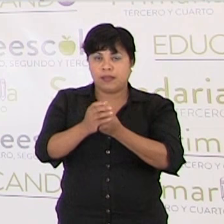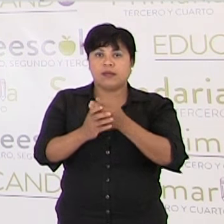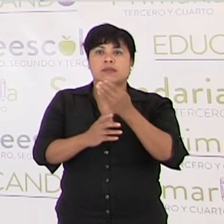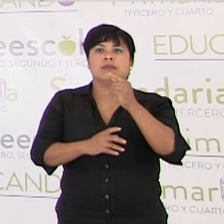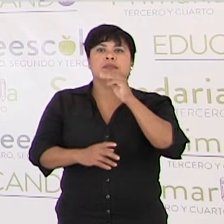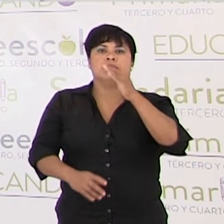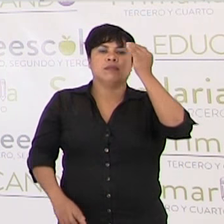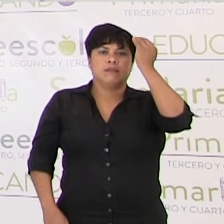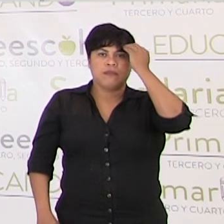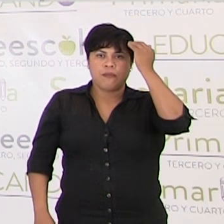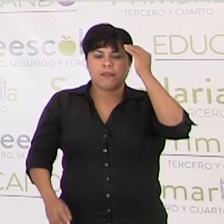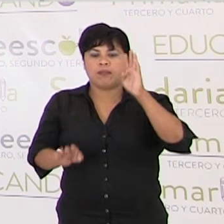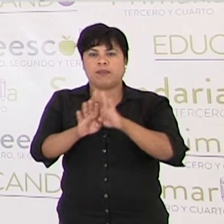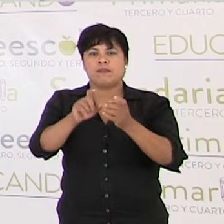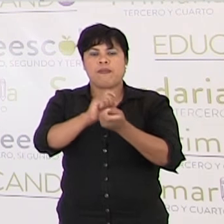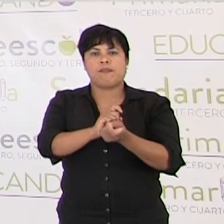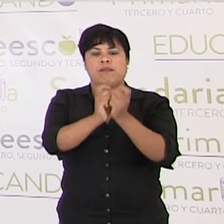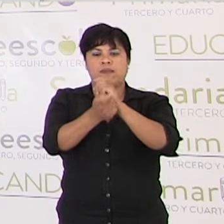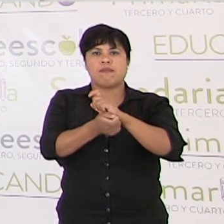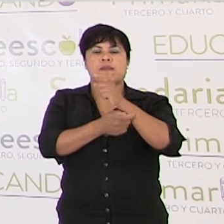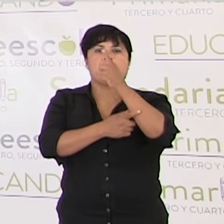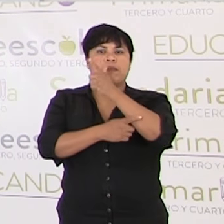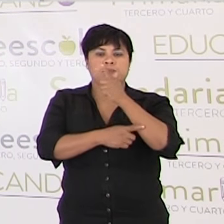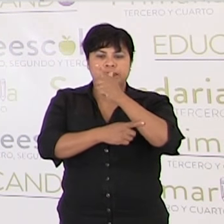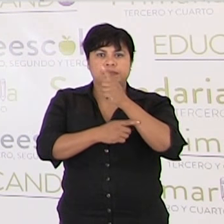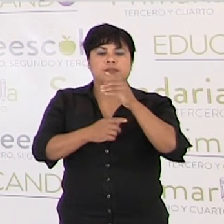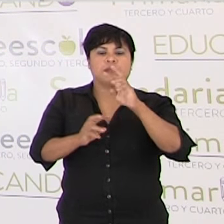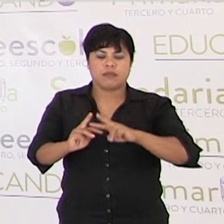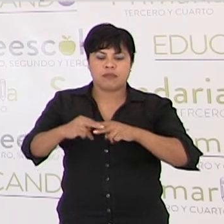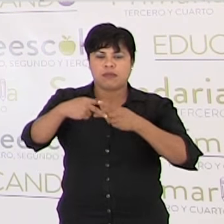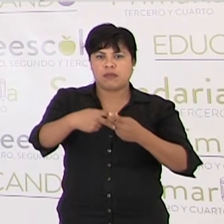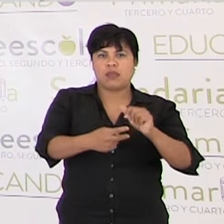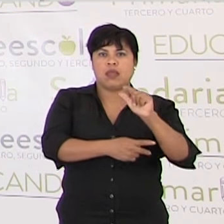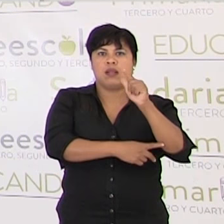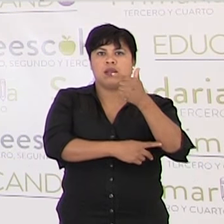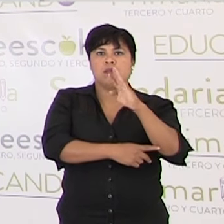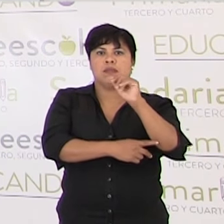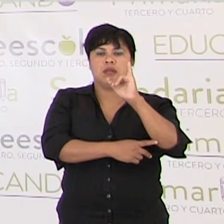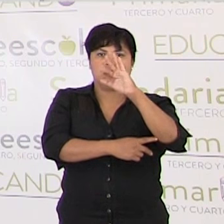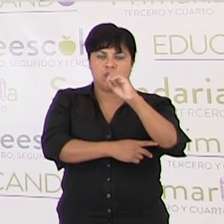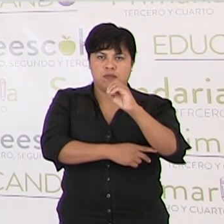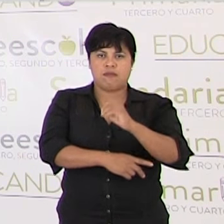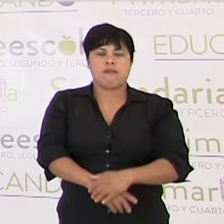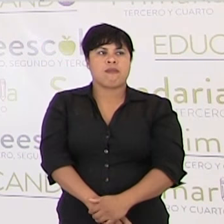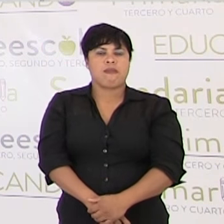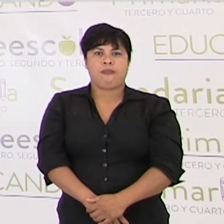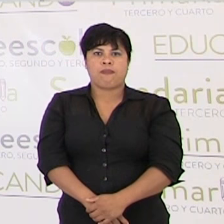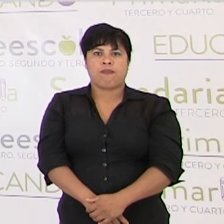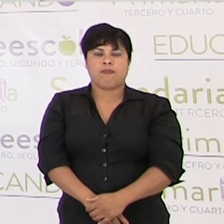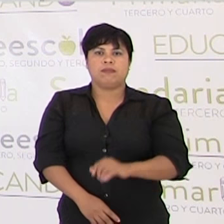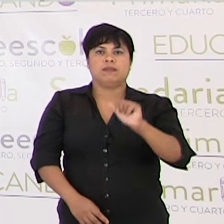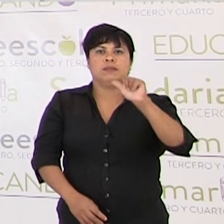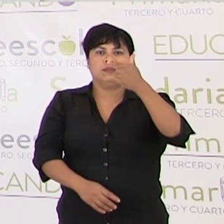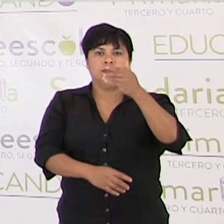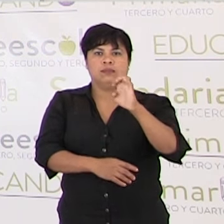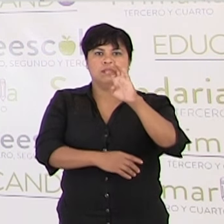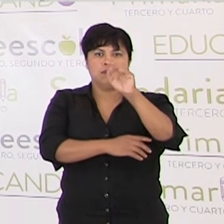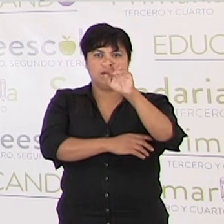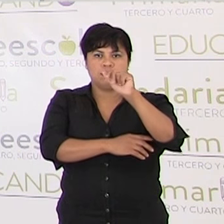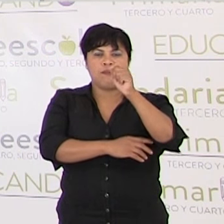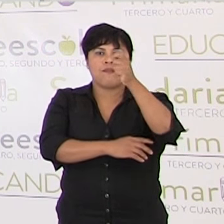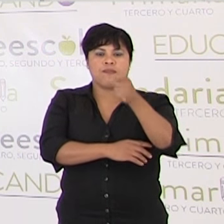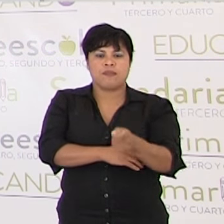a hacer la traducción del lenguaje común al lenguaje algebraico. El álgebra es